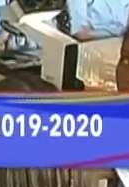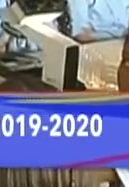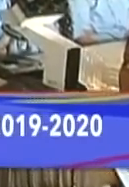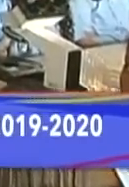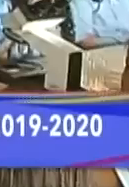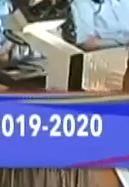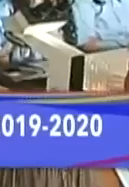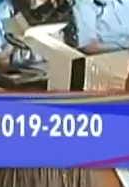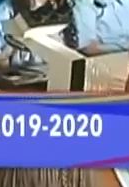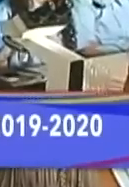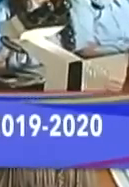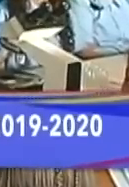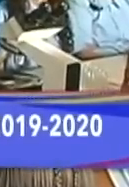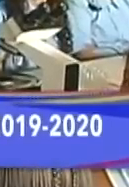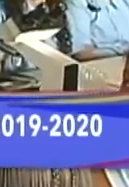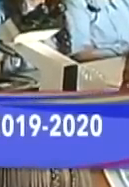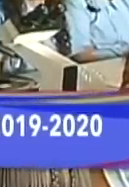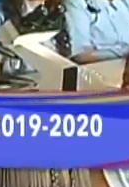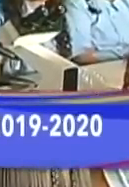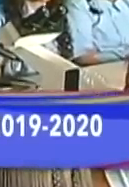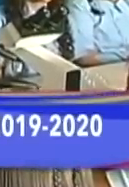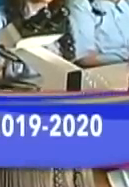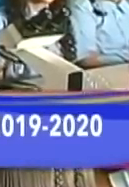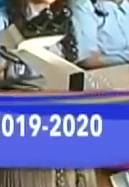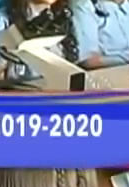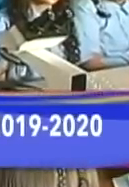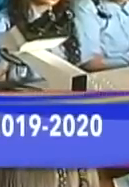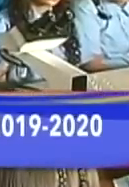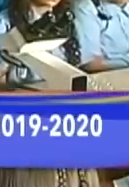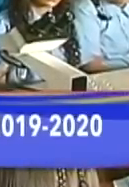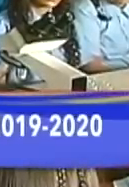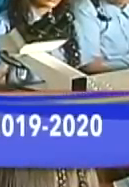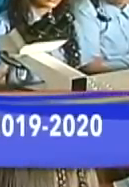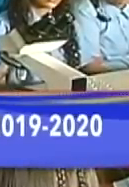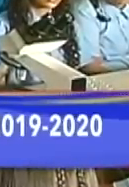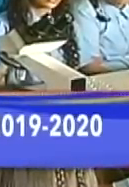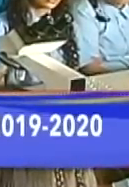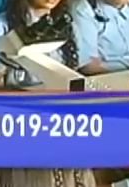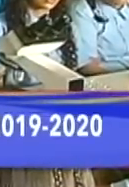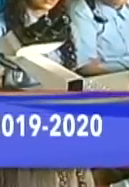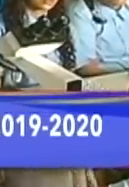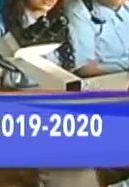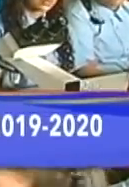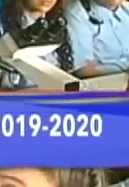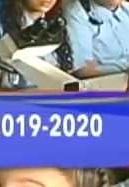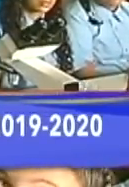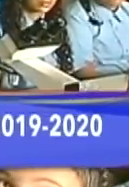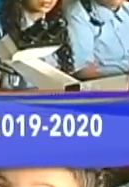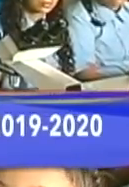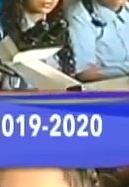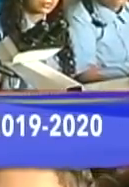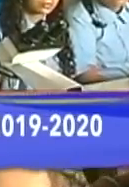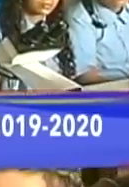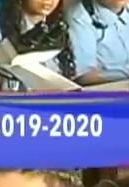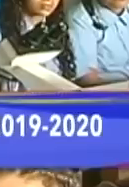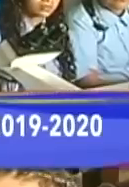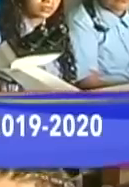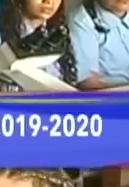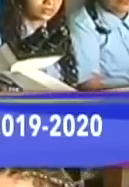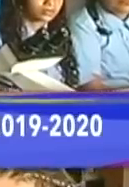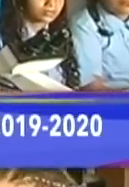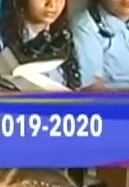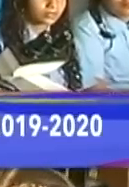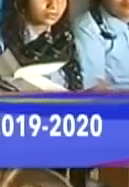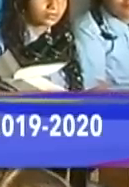damos las gracias a usted por este logro por este colegio este era no es un urbanismo que no te no contaban con una escuela ahora estamos